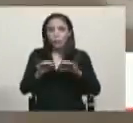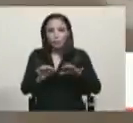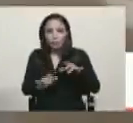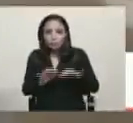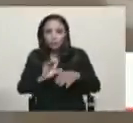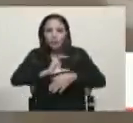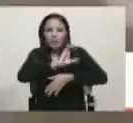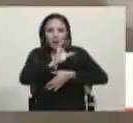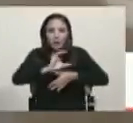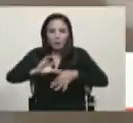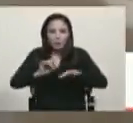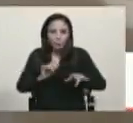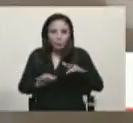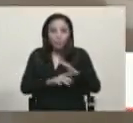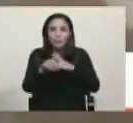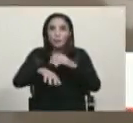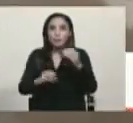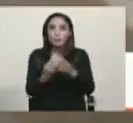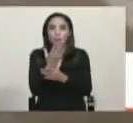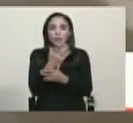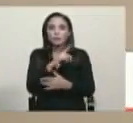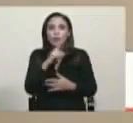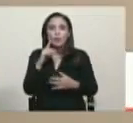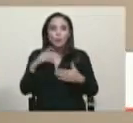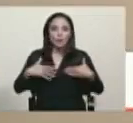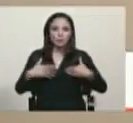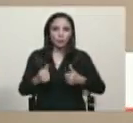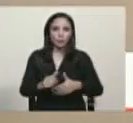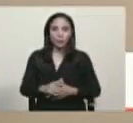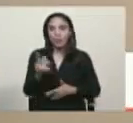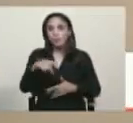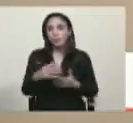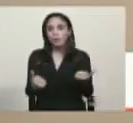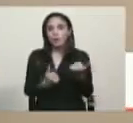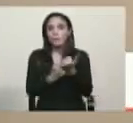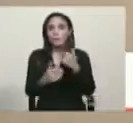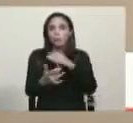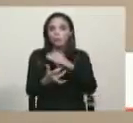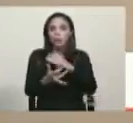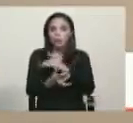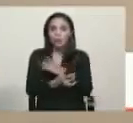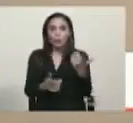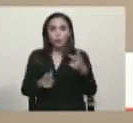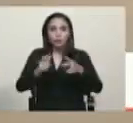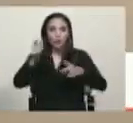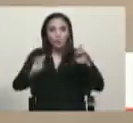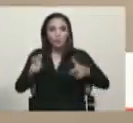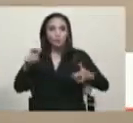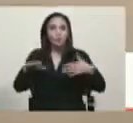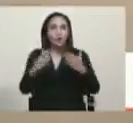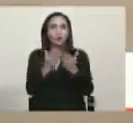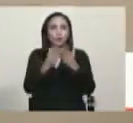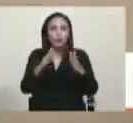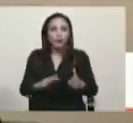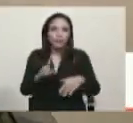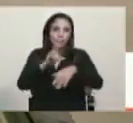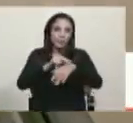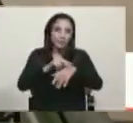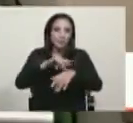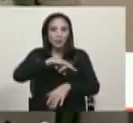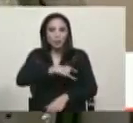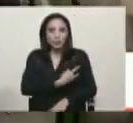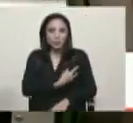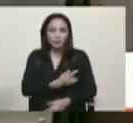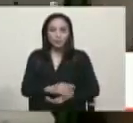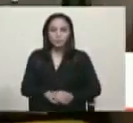Fundación CENDIT. Adicionalmente, pues hemos contado con el apoyo técnico de la unidad de electromedicina que es en Palacio.